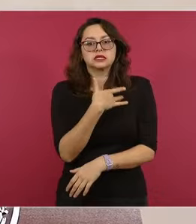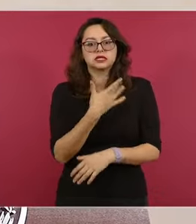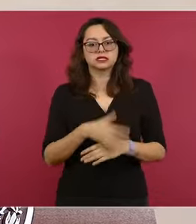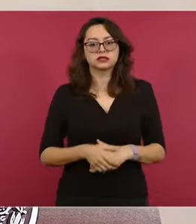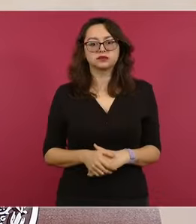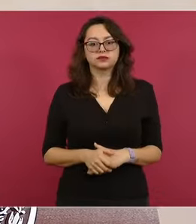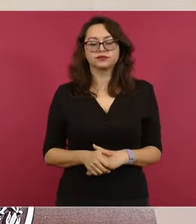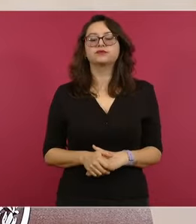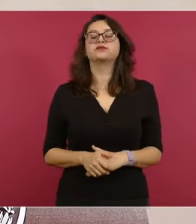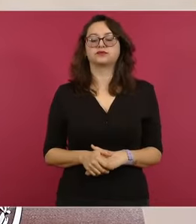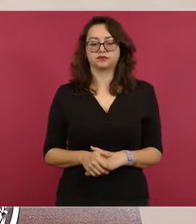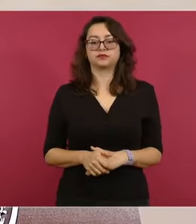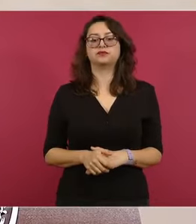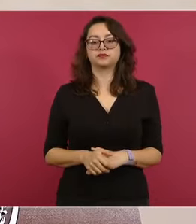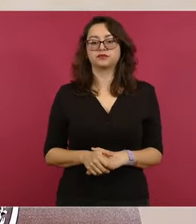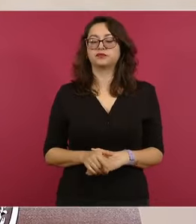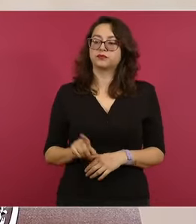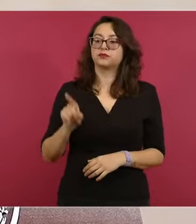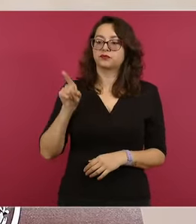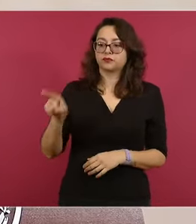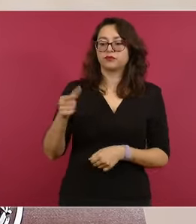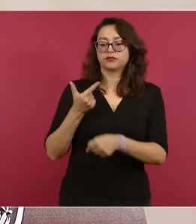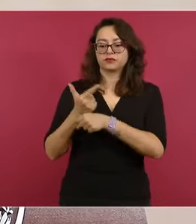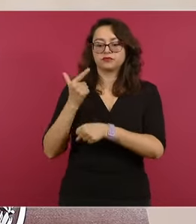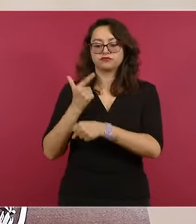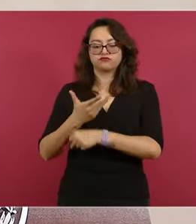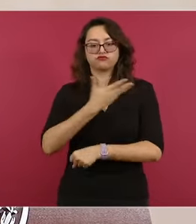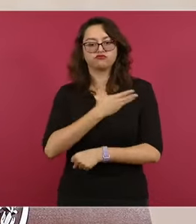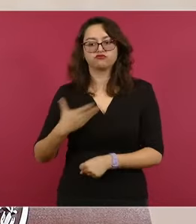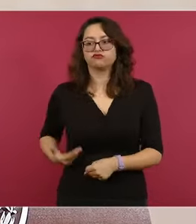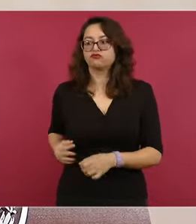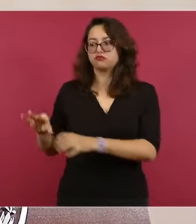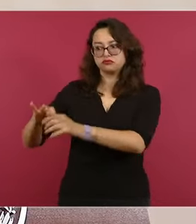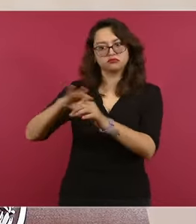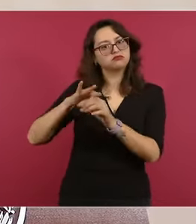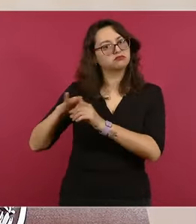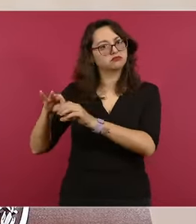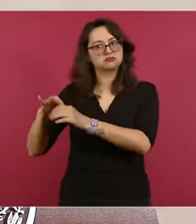Bernardo Arévalo, de Guatemala.